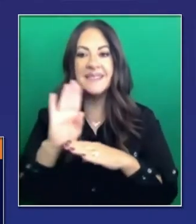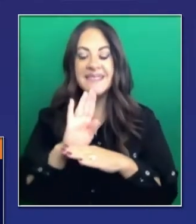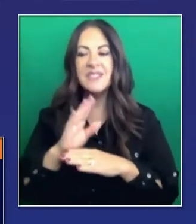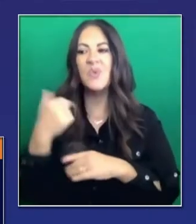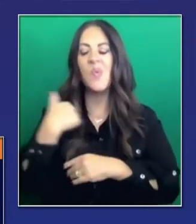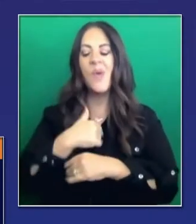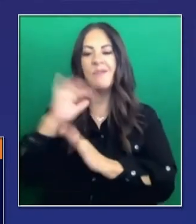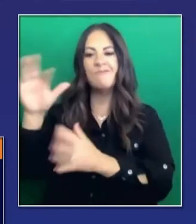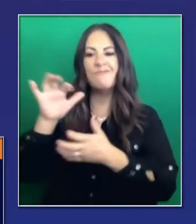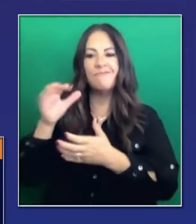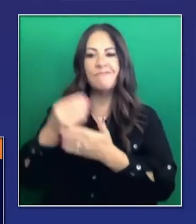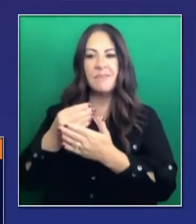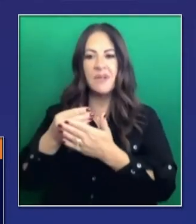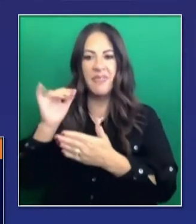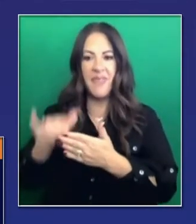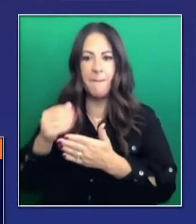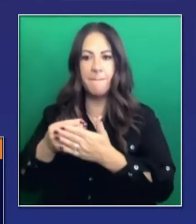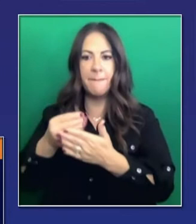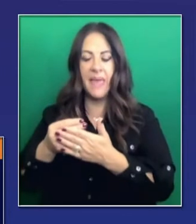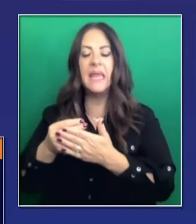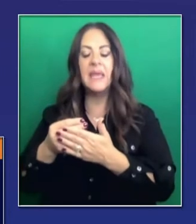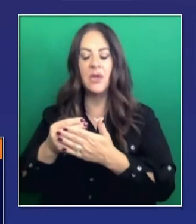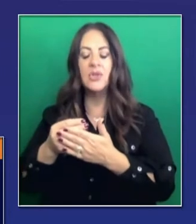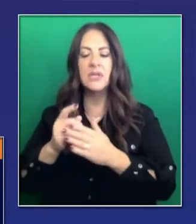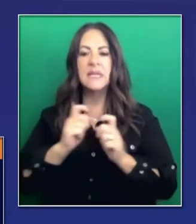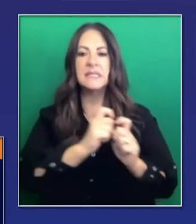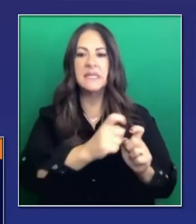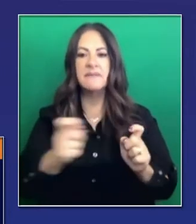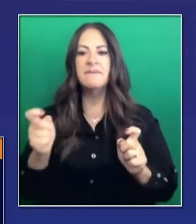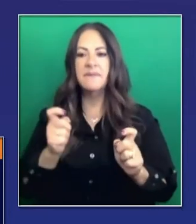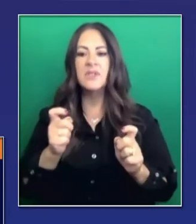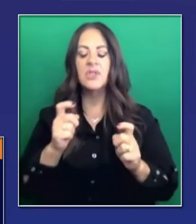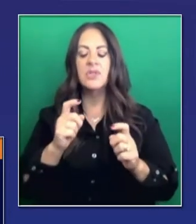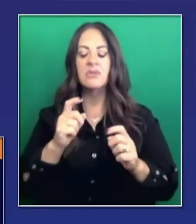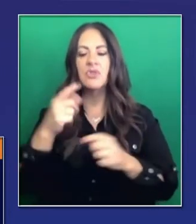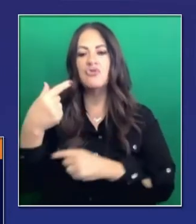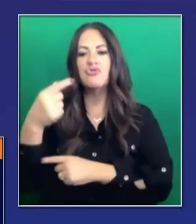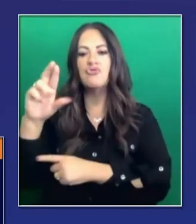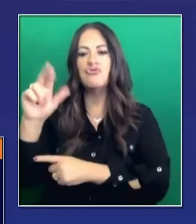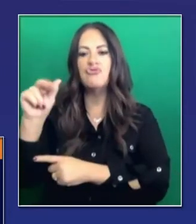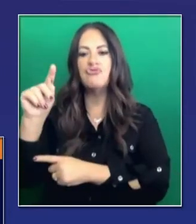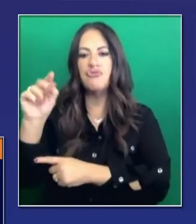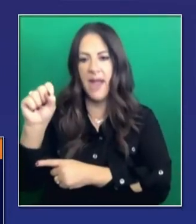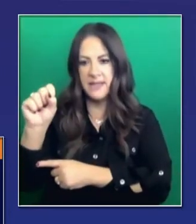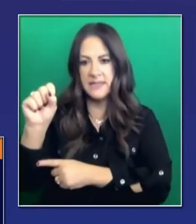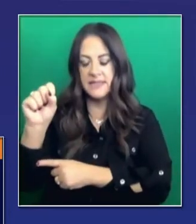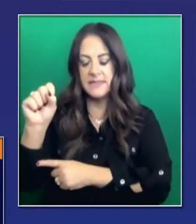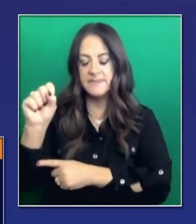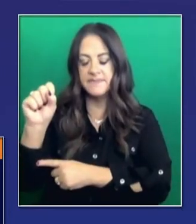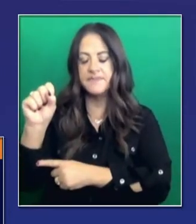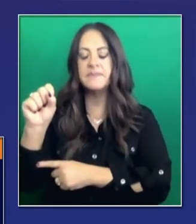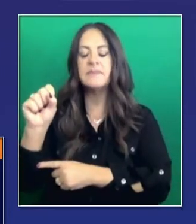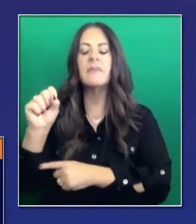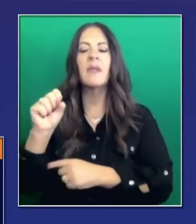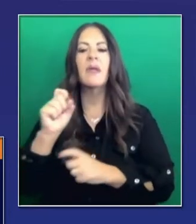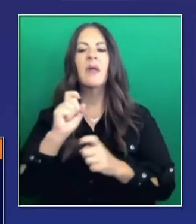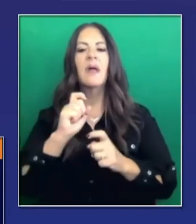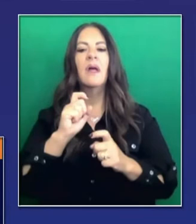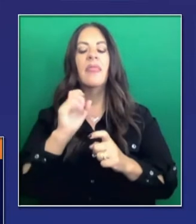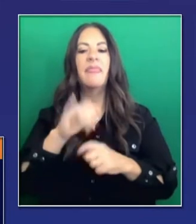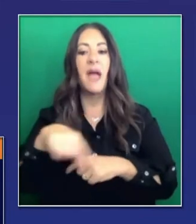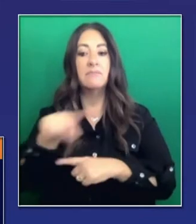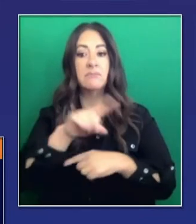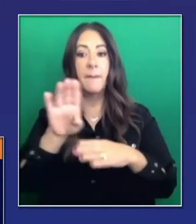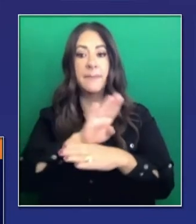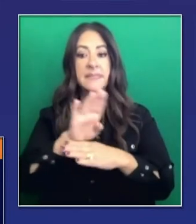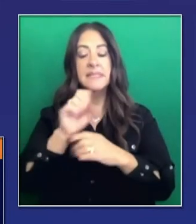disponibles. Hoy tenemos la capacidad de adquirir $500,000 en subvenciones federales. Estaremos extendiendo